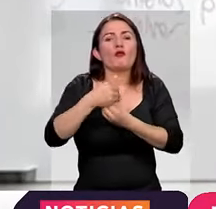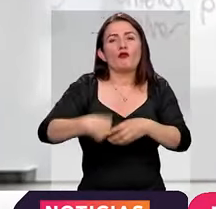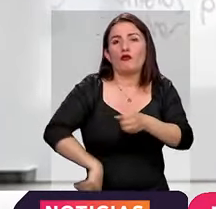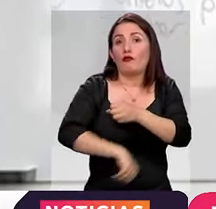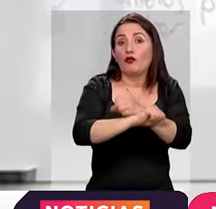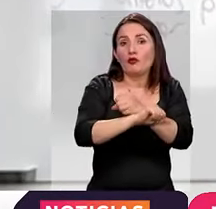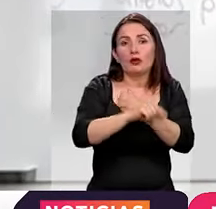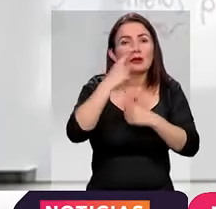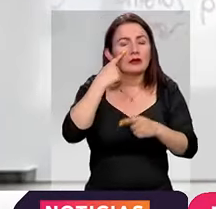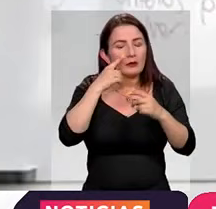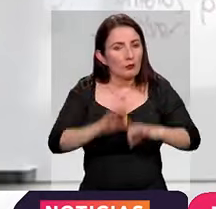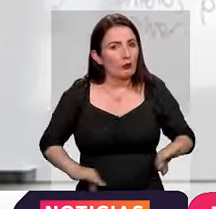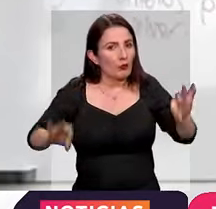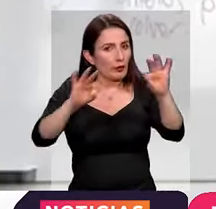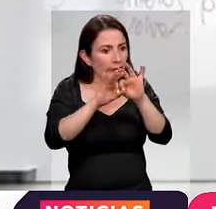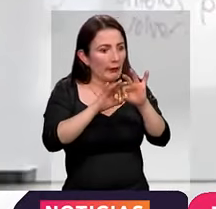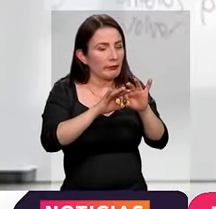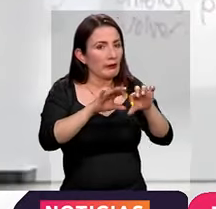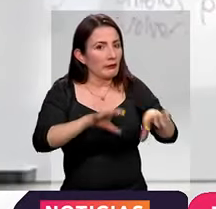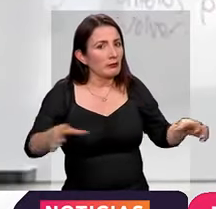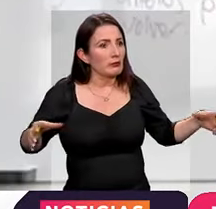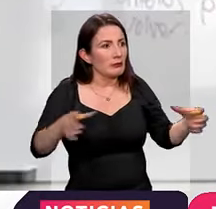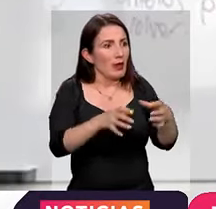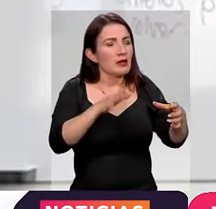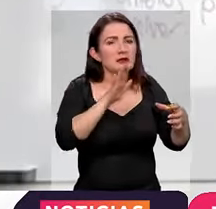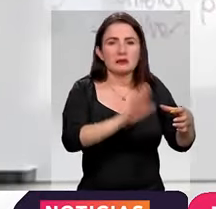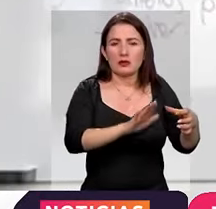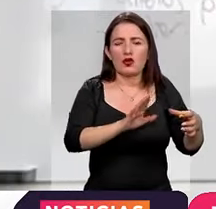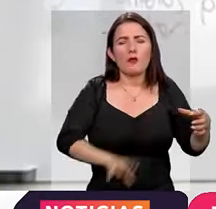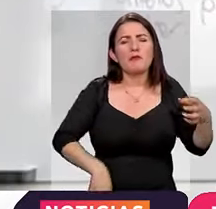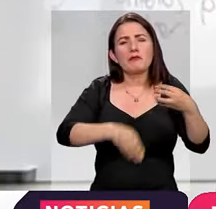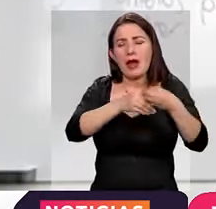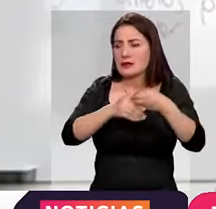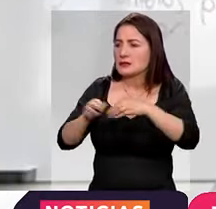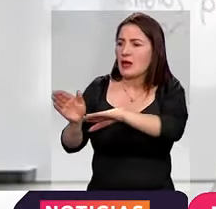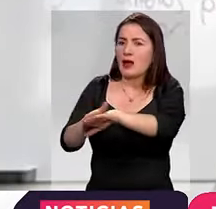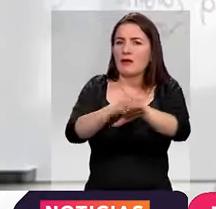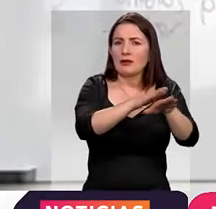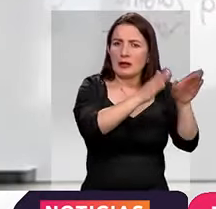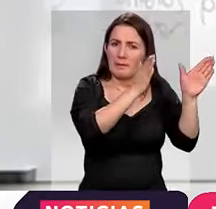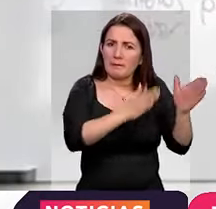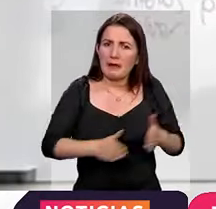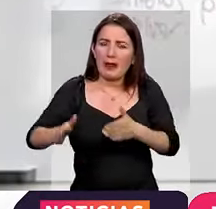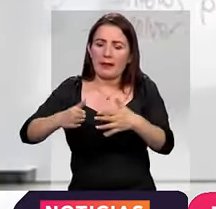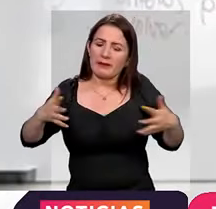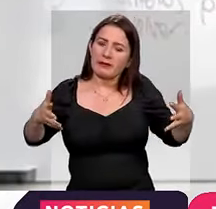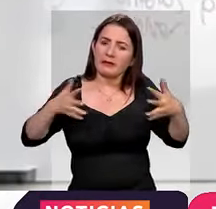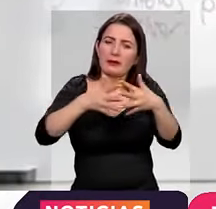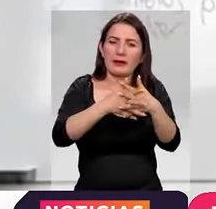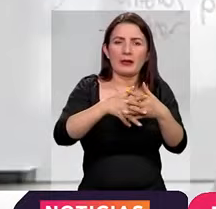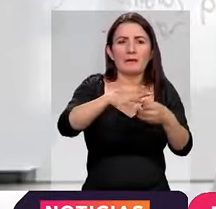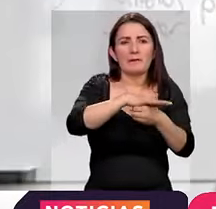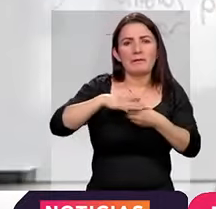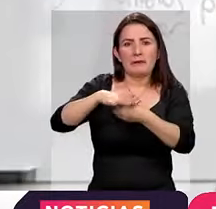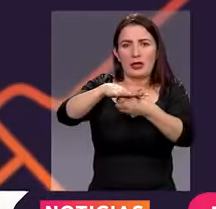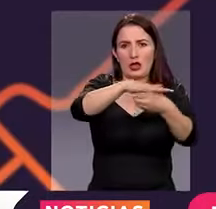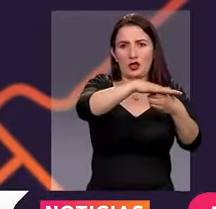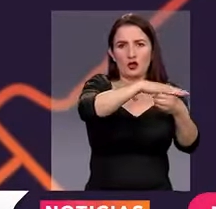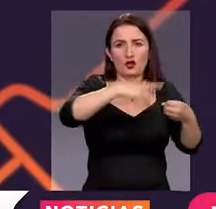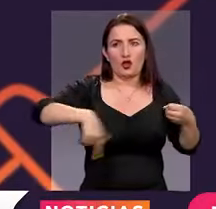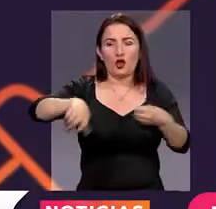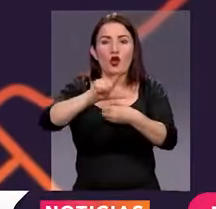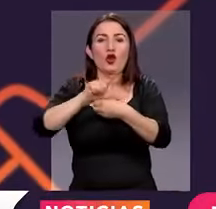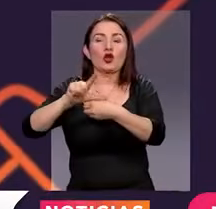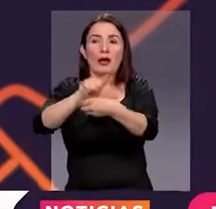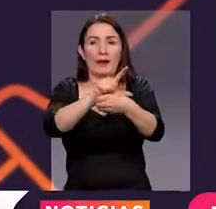algo fundamental. No se quedan solo en los estadios, en los escenarios, sino que invitan a planes integrales en los barrios, comunas y localidades.